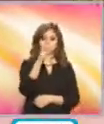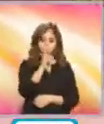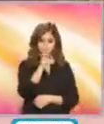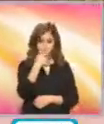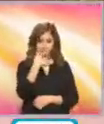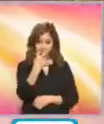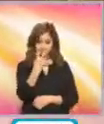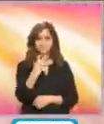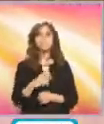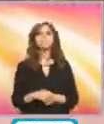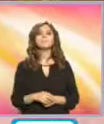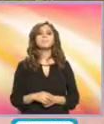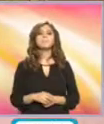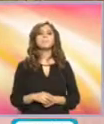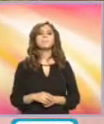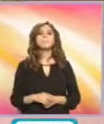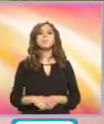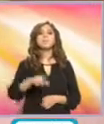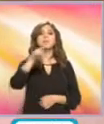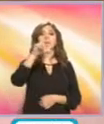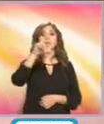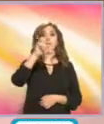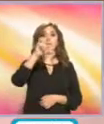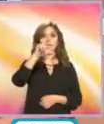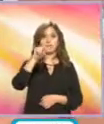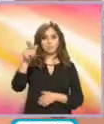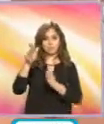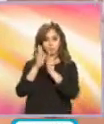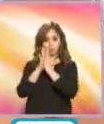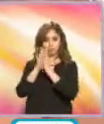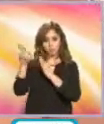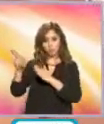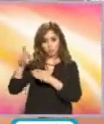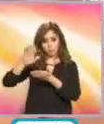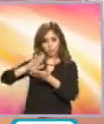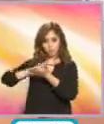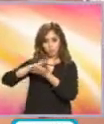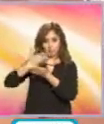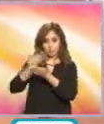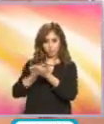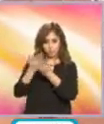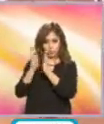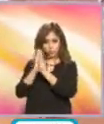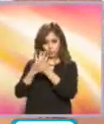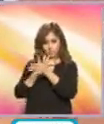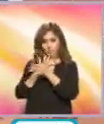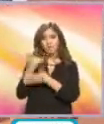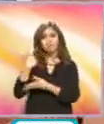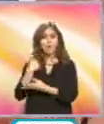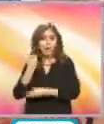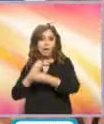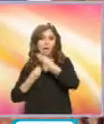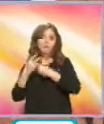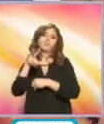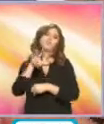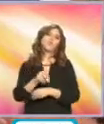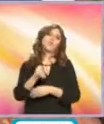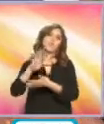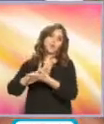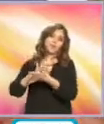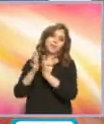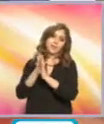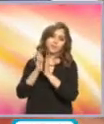Pamela? Ya, Muy bien. listo. Lili, ¿me puedes ¿Qué hacer hago favor yo? de calentar las tortillas? ¿Te puedo porque ¿Me están las calientes? como? Ah. Sí, las tortillas. No, pues nos guardas, compañera.